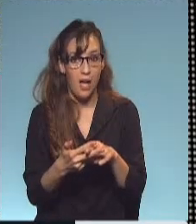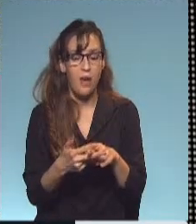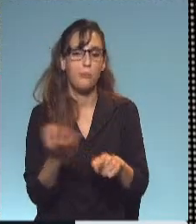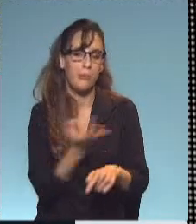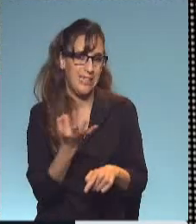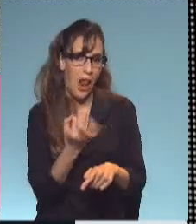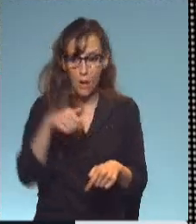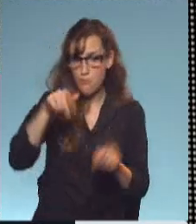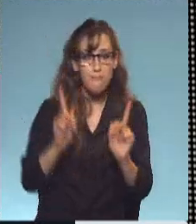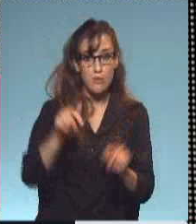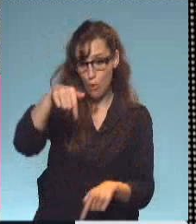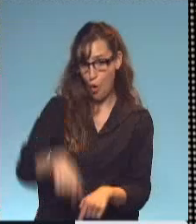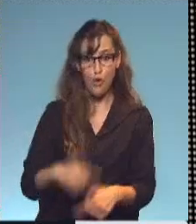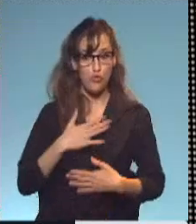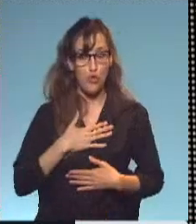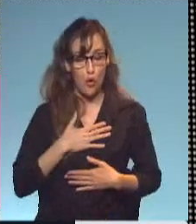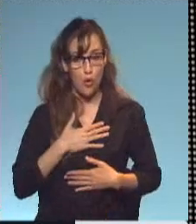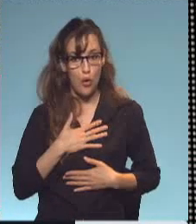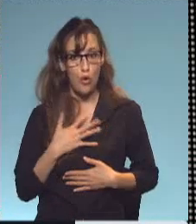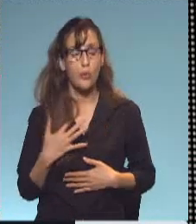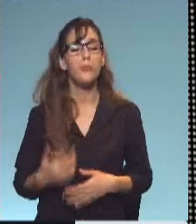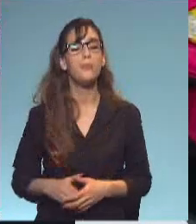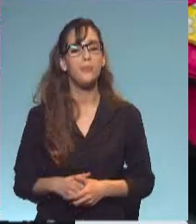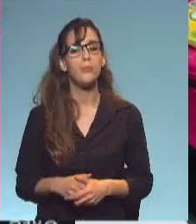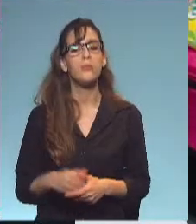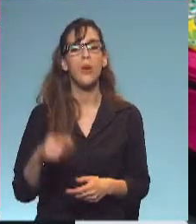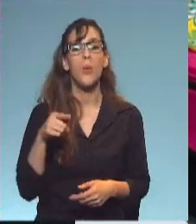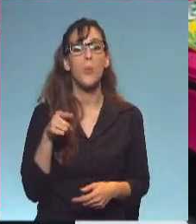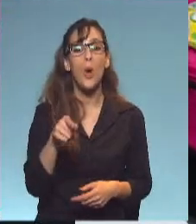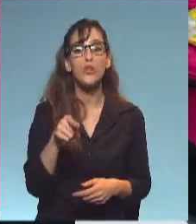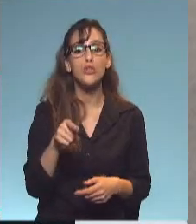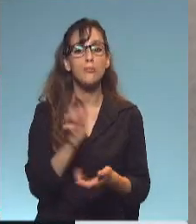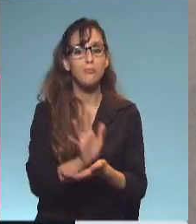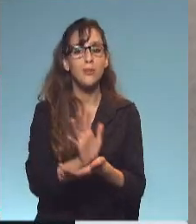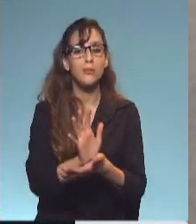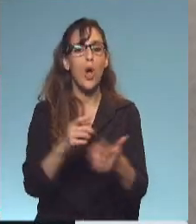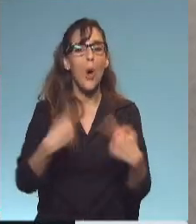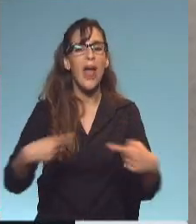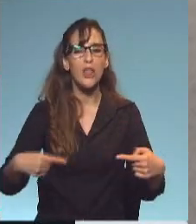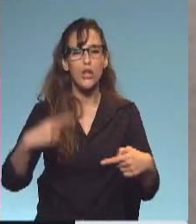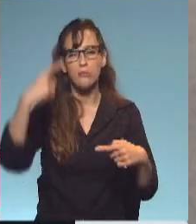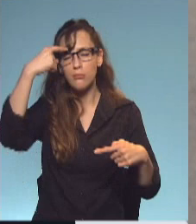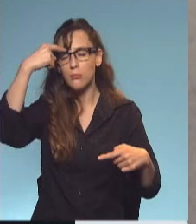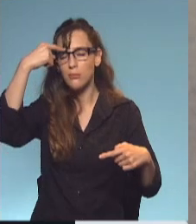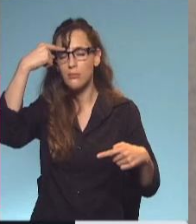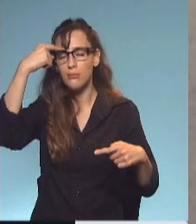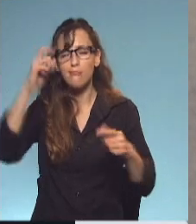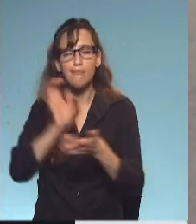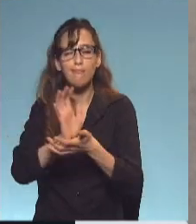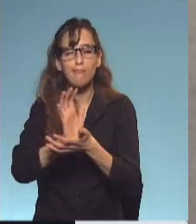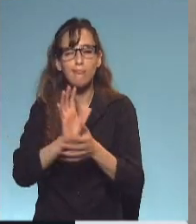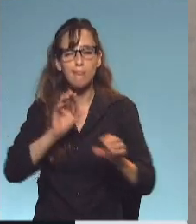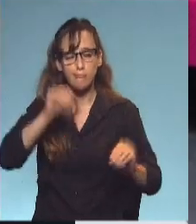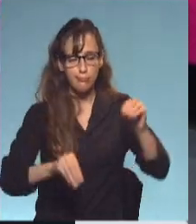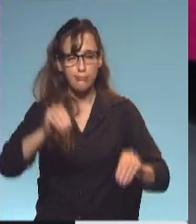que la utilicé hoy en día, porque sigue sorprendiendo a pesar de que pasaron 2.500 años. ¿Vos sentaste a cada uno de estos objetos en algún lugar? Yo lo que hice, sí. Yo tengo 15